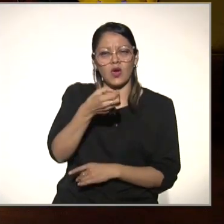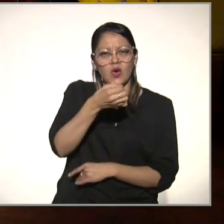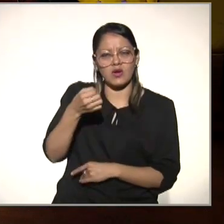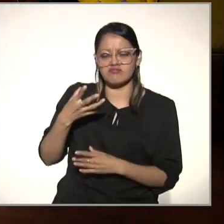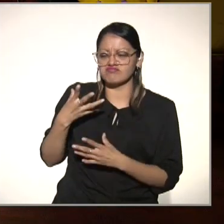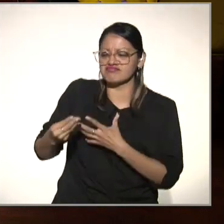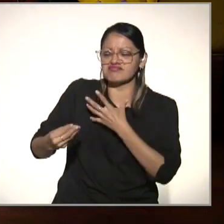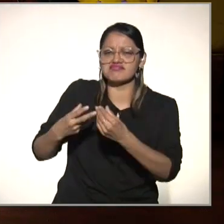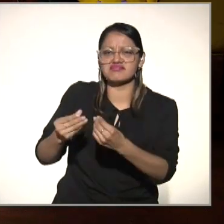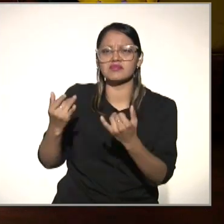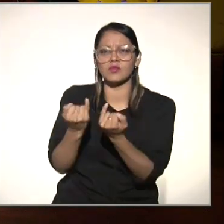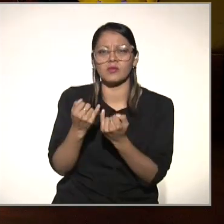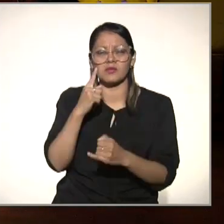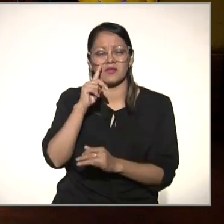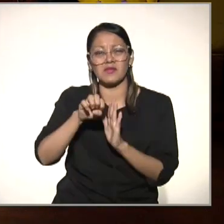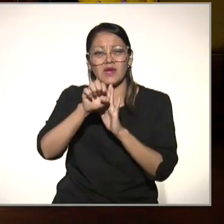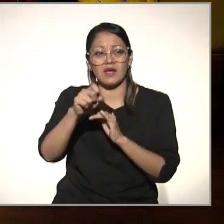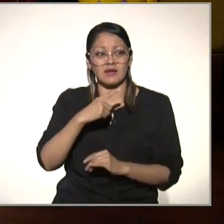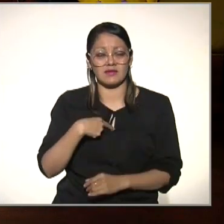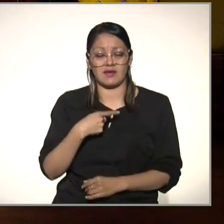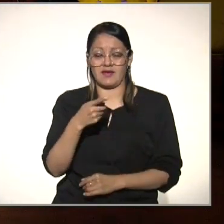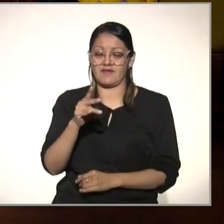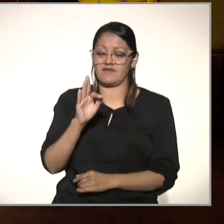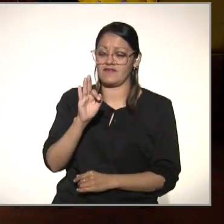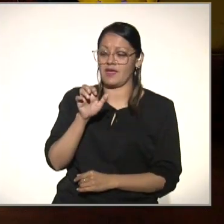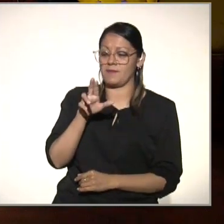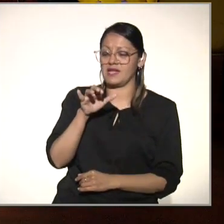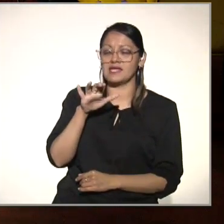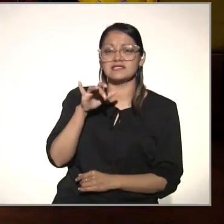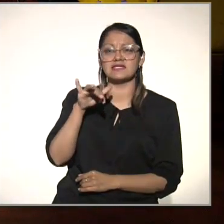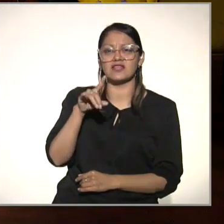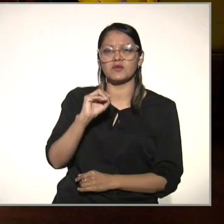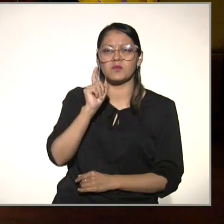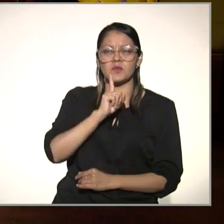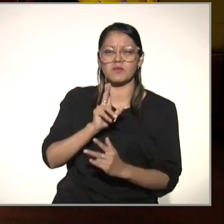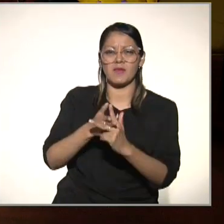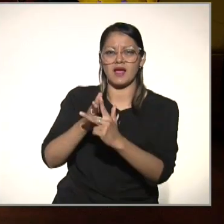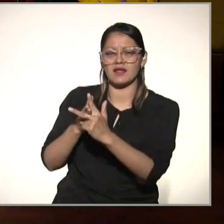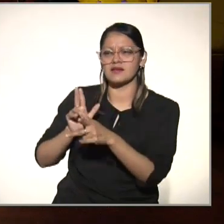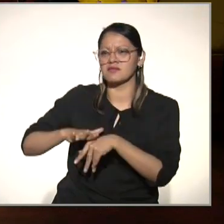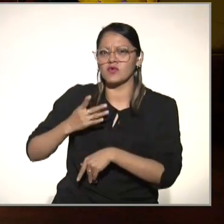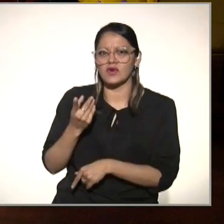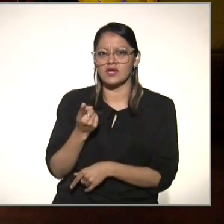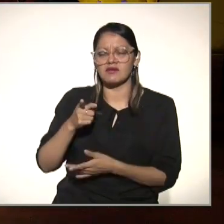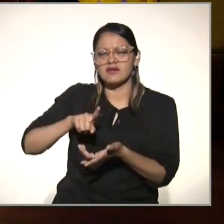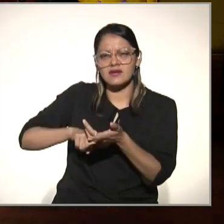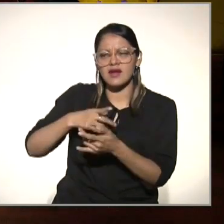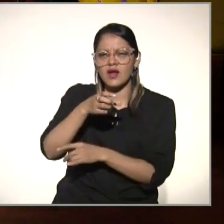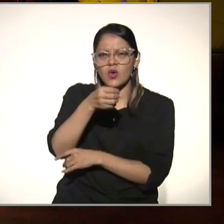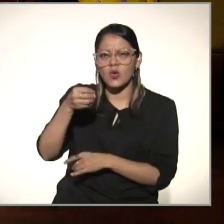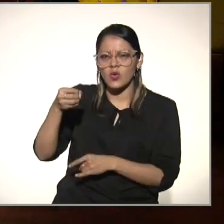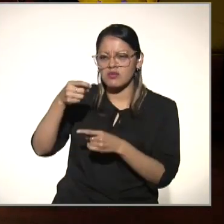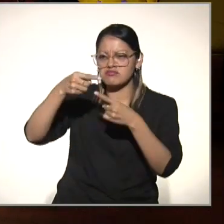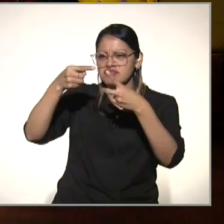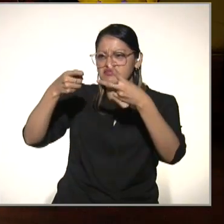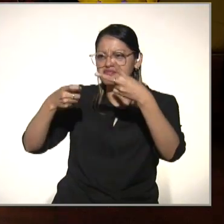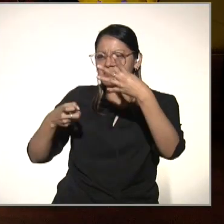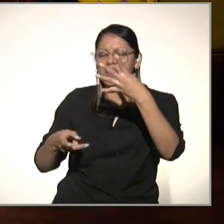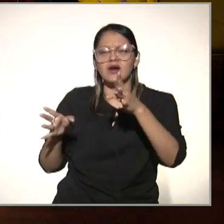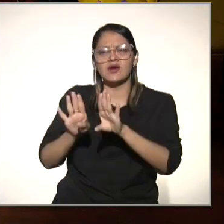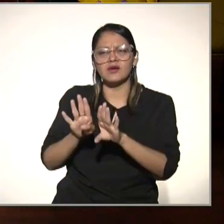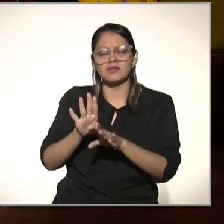orden donde legitimamos incluso hasta los femicidios, porque suceden porque no vemos que hay un orden estructural que lo habilita.